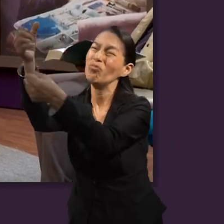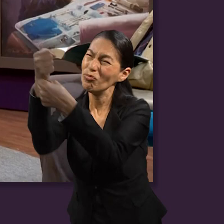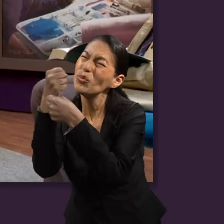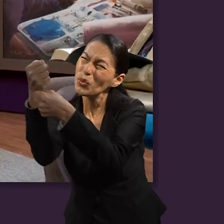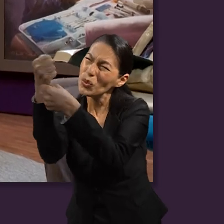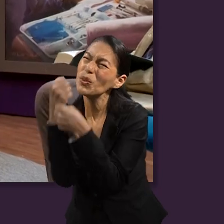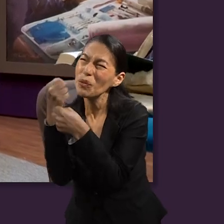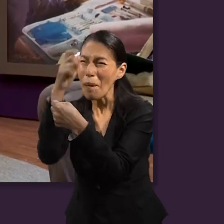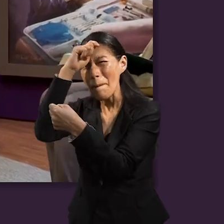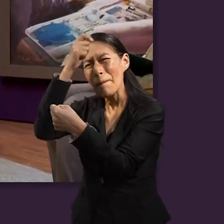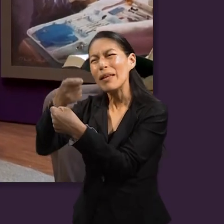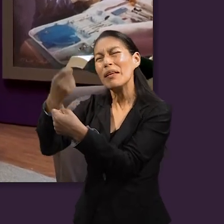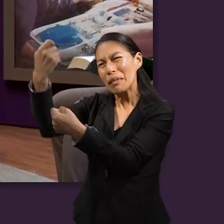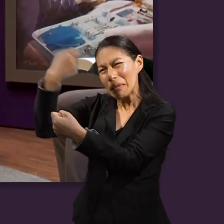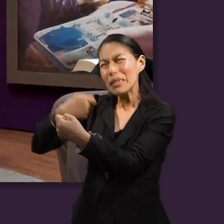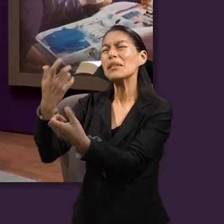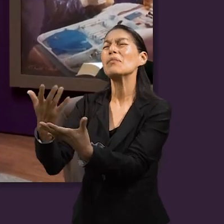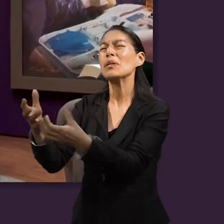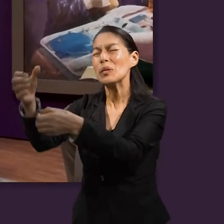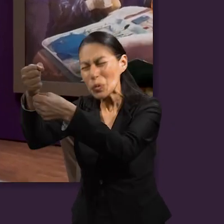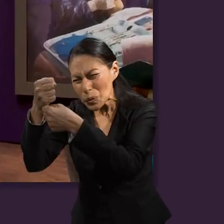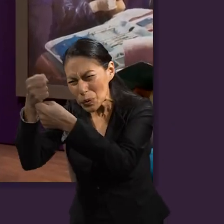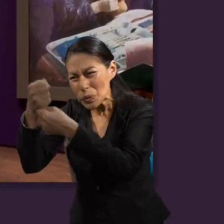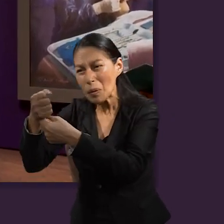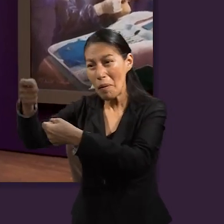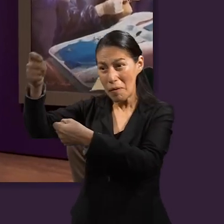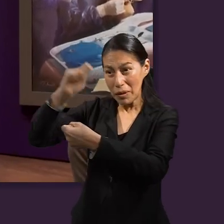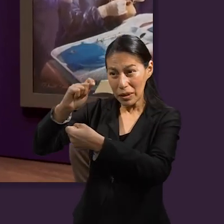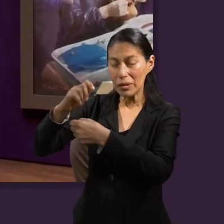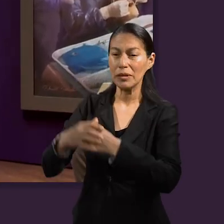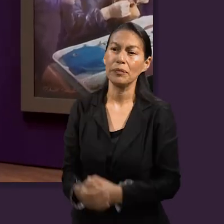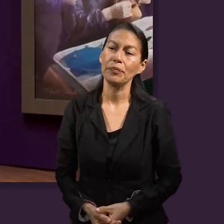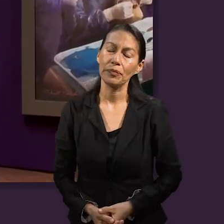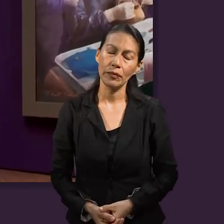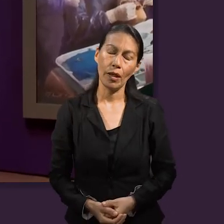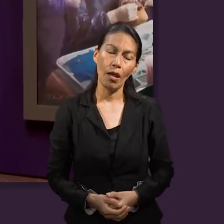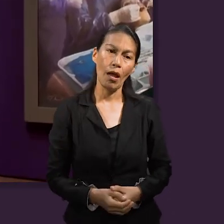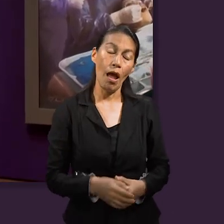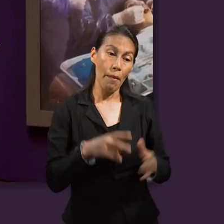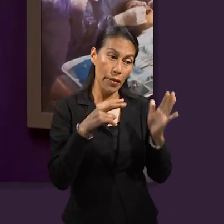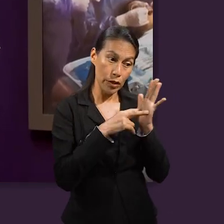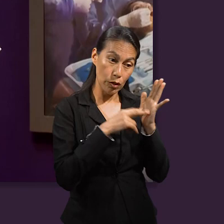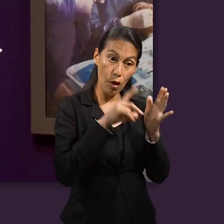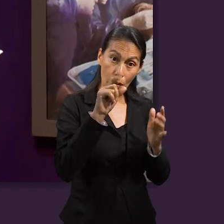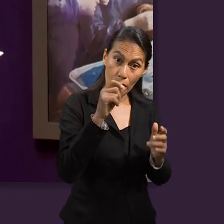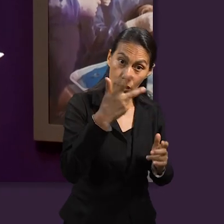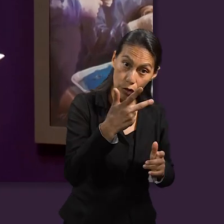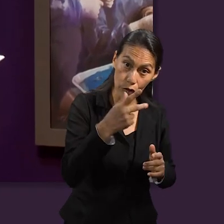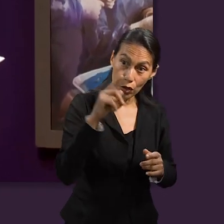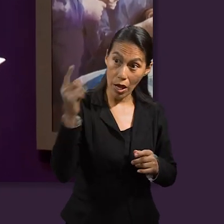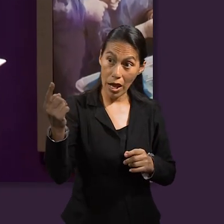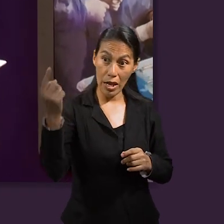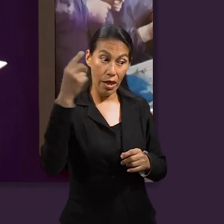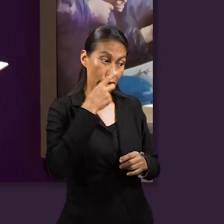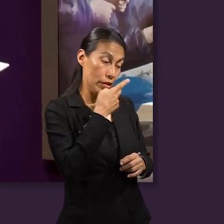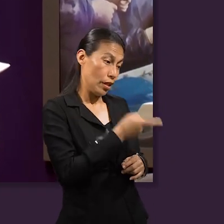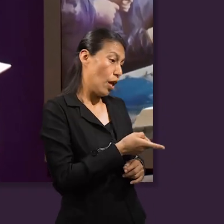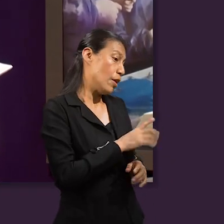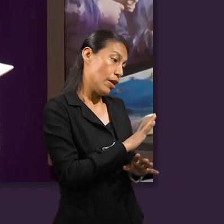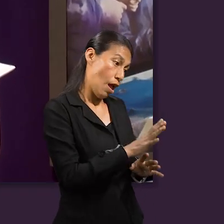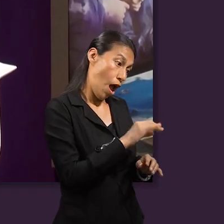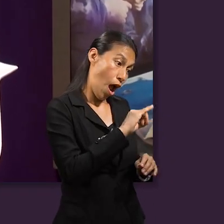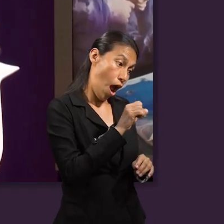y él estuvo ahí en esa ardua lucha podemos denominar así hasta que en el versículo 28 encontramos que dice ya no te llamarás